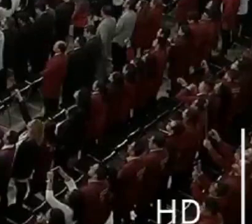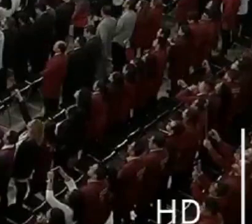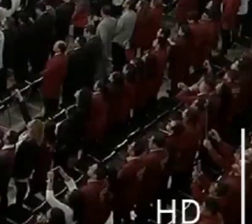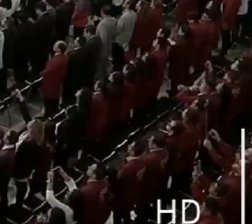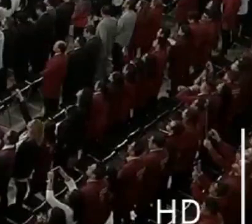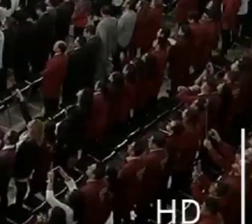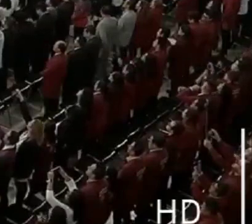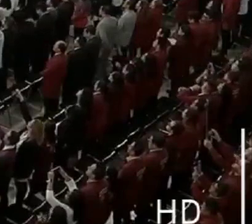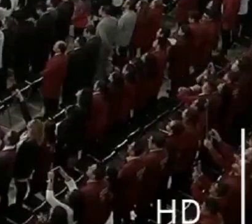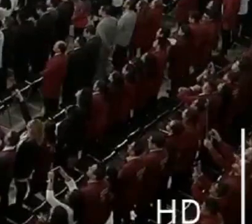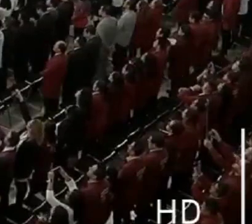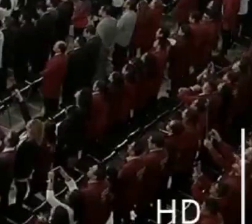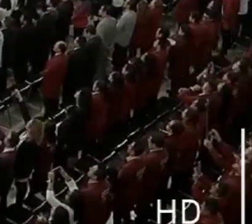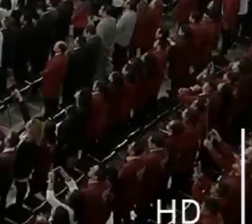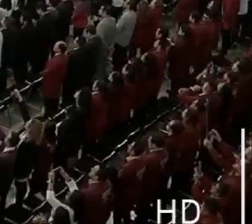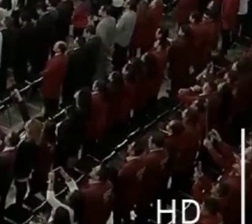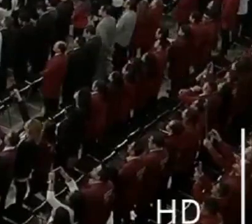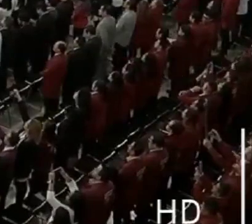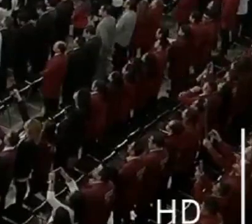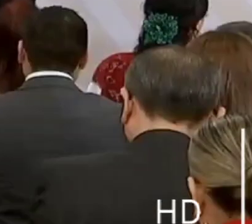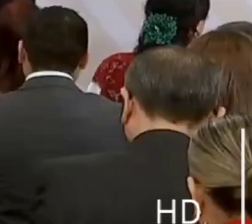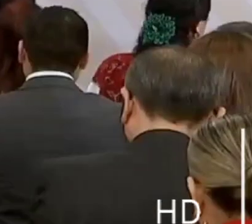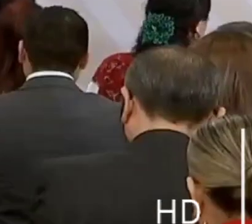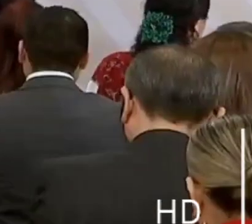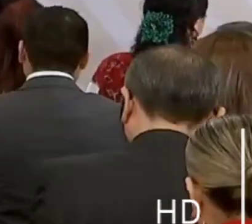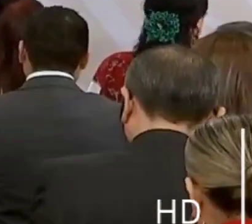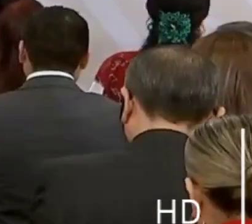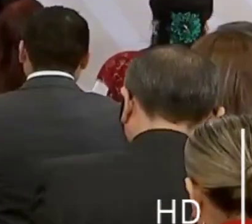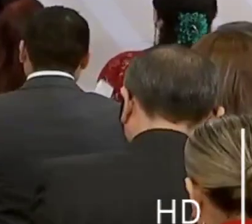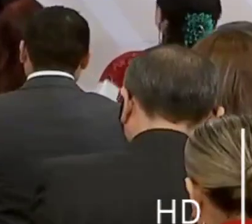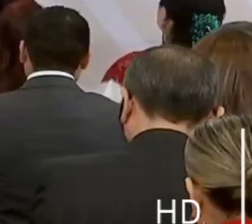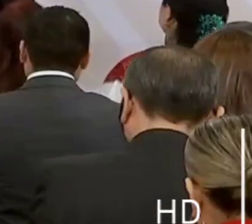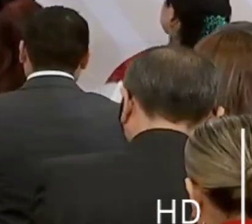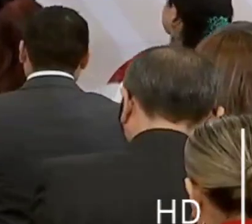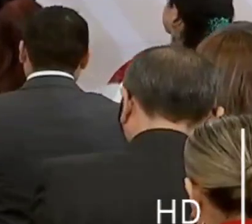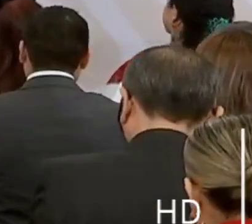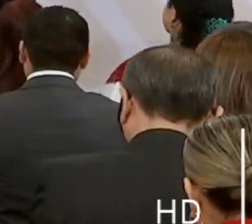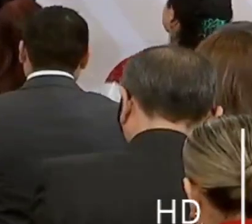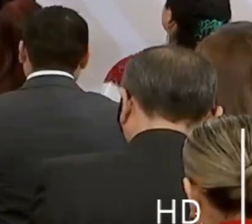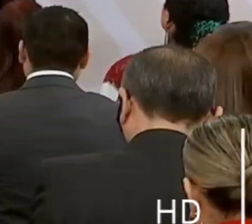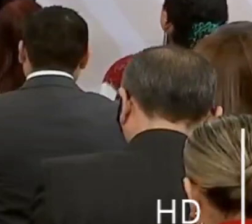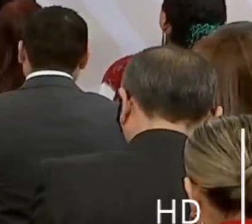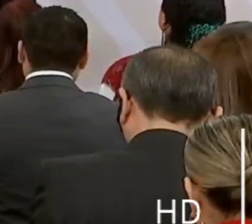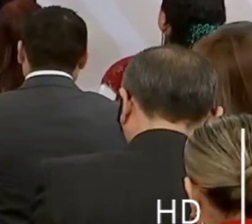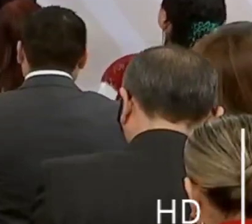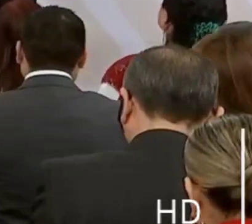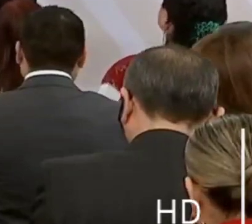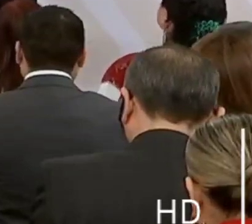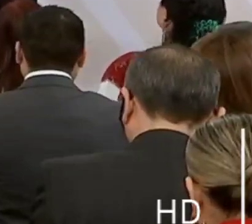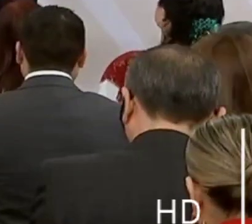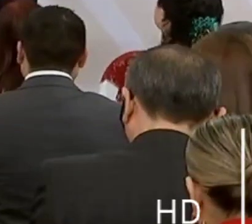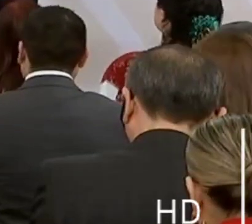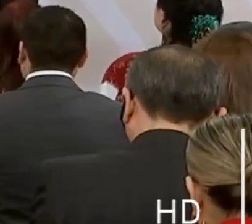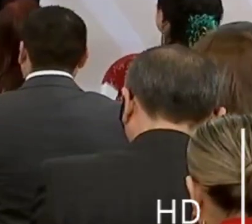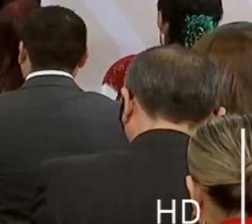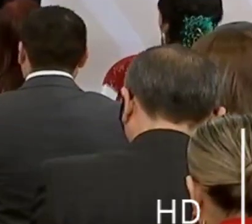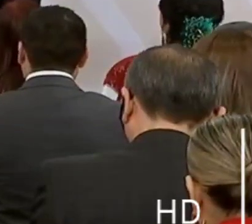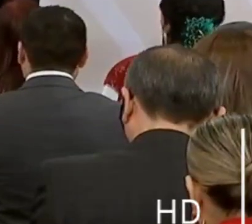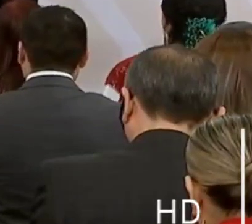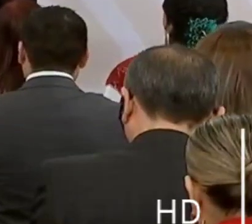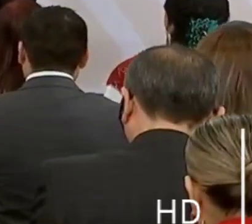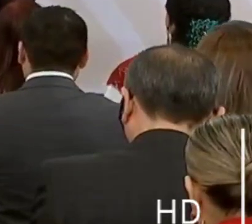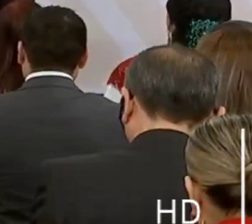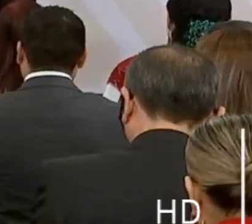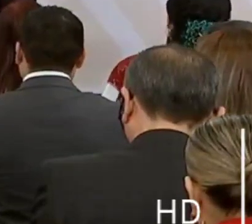los medios de comunicación y a quienes nos siguen a través de las redes sociales. Todas y todos ustedes,